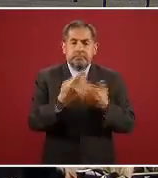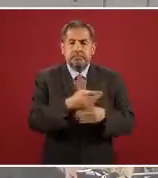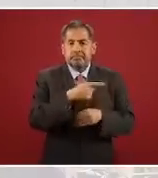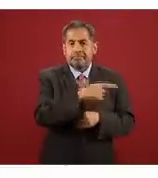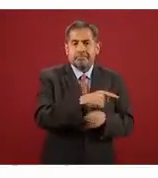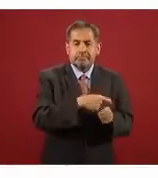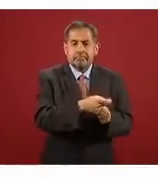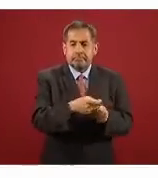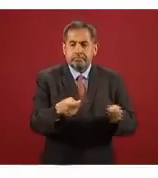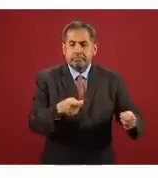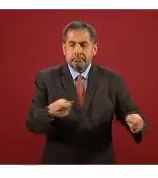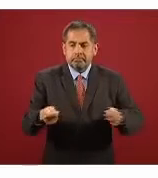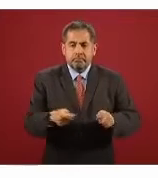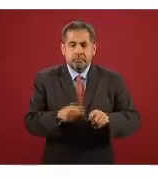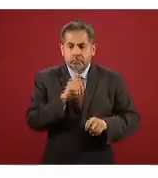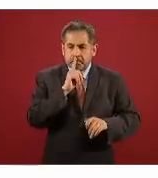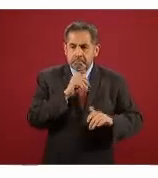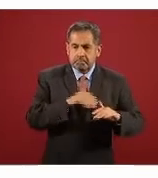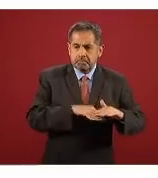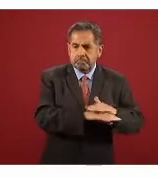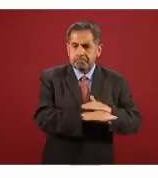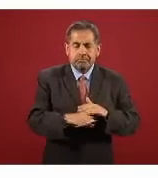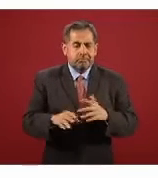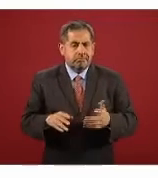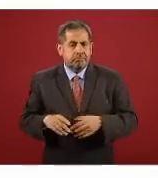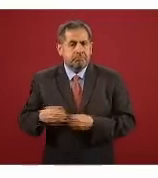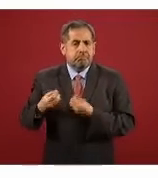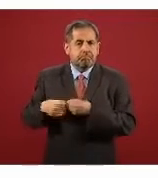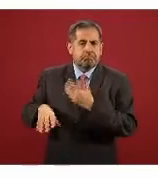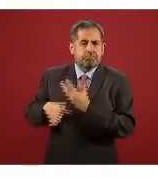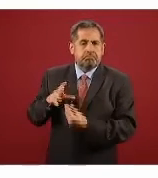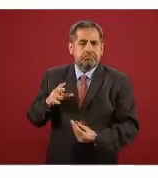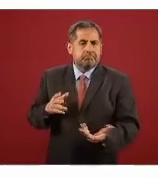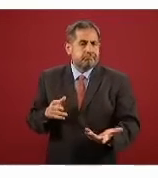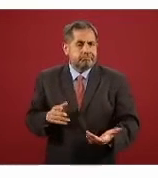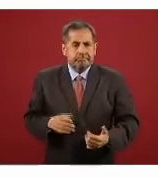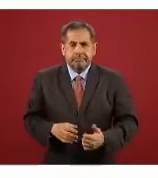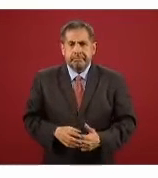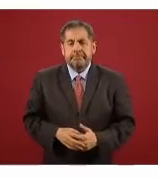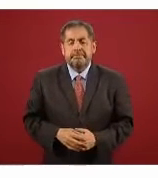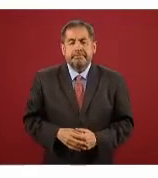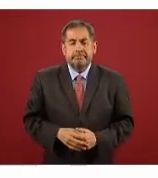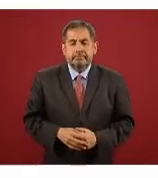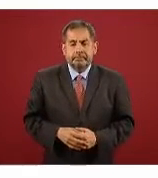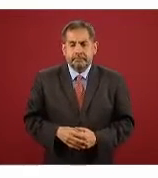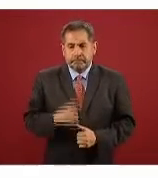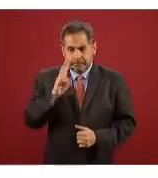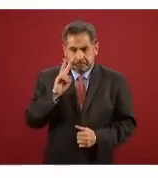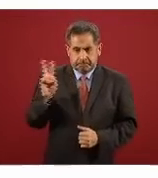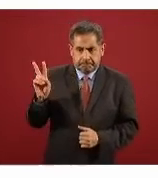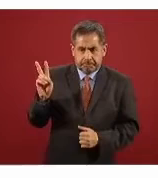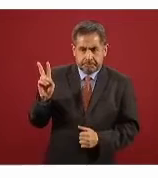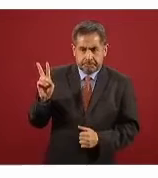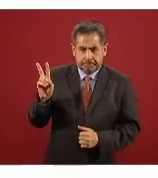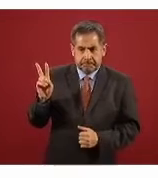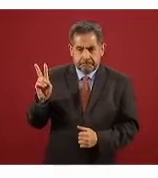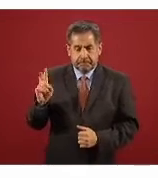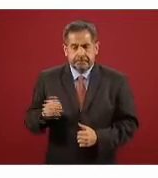recursos en contra, evidentemente, de la Hacienda mexicana. Adelante, por favor. Este es